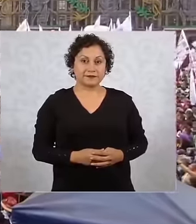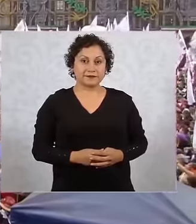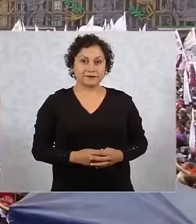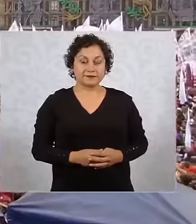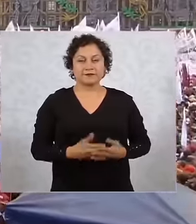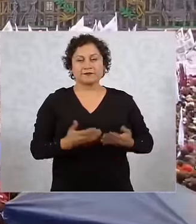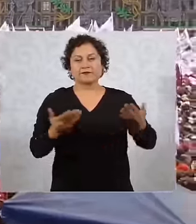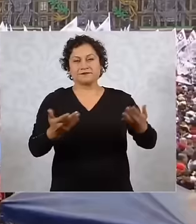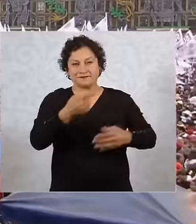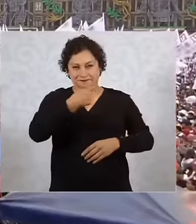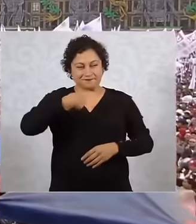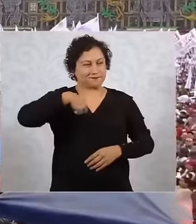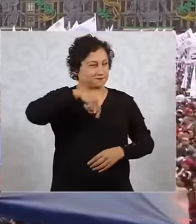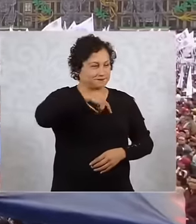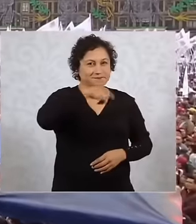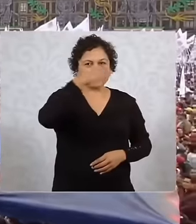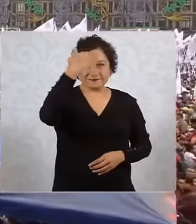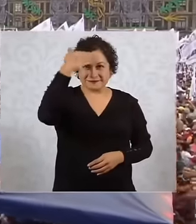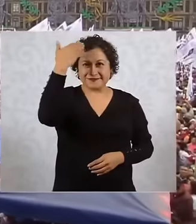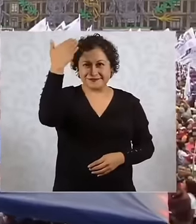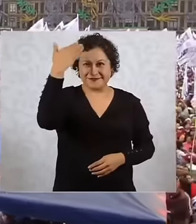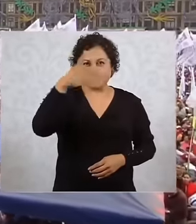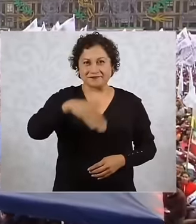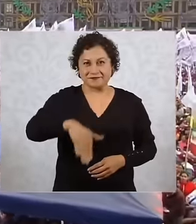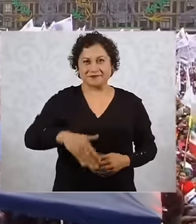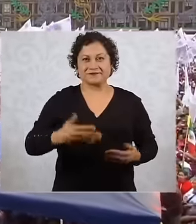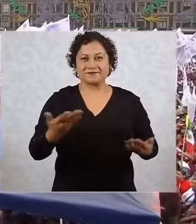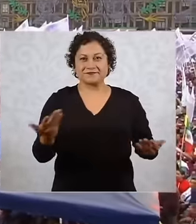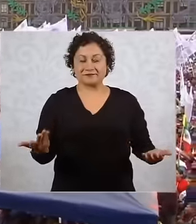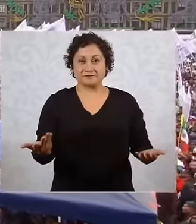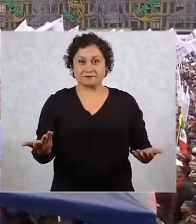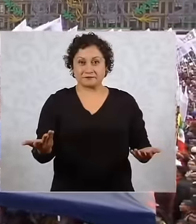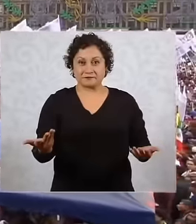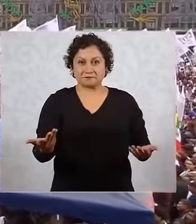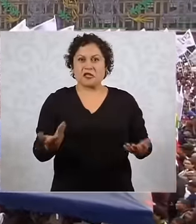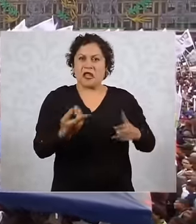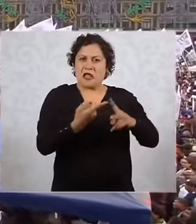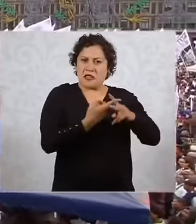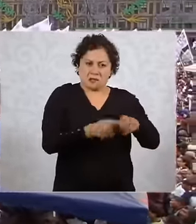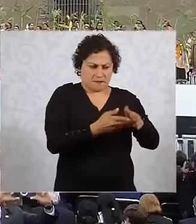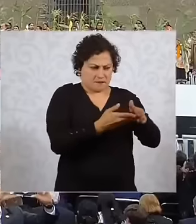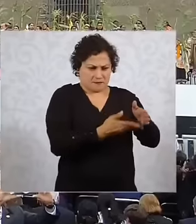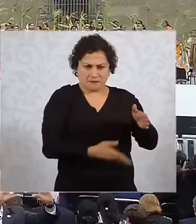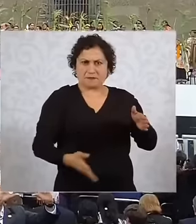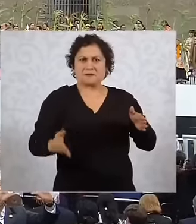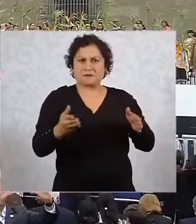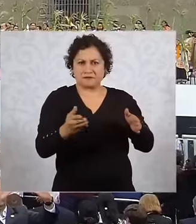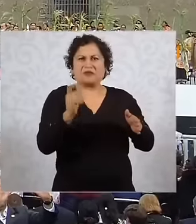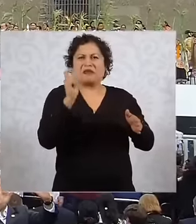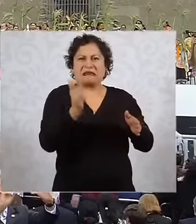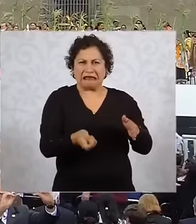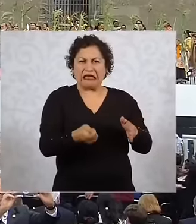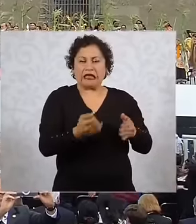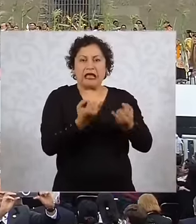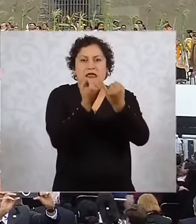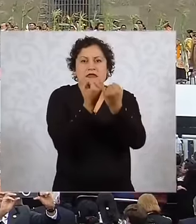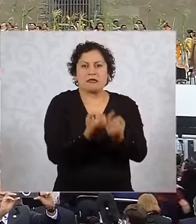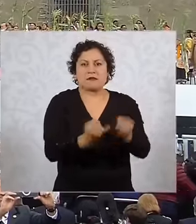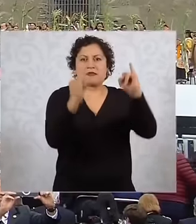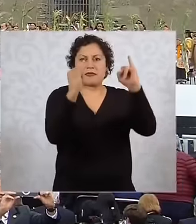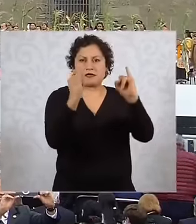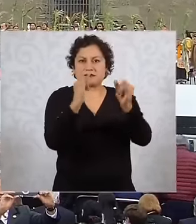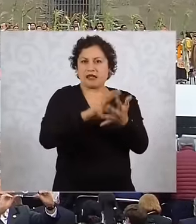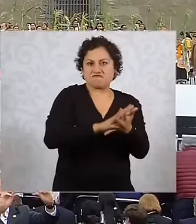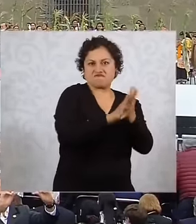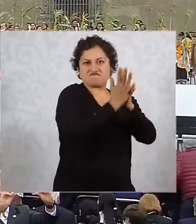Sabemos que hay la primera transformación, la independencia, la segunda, la